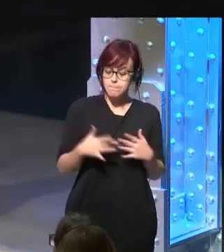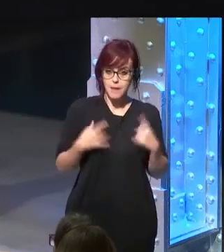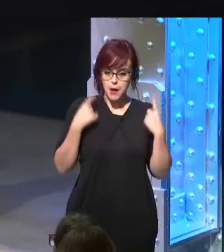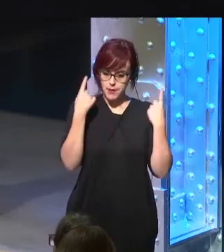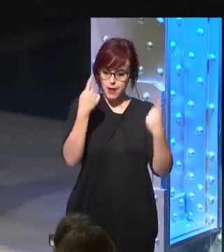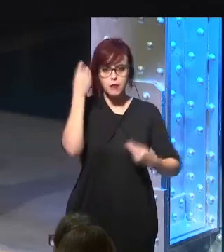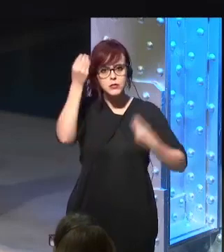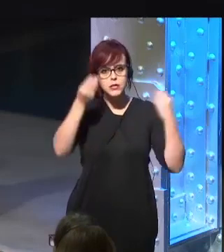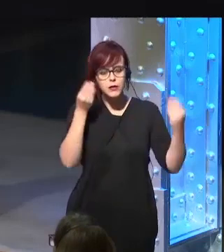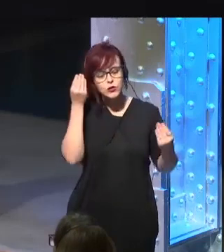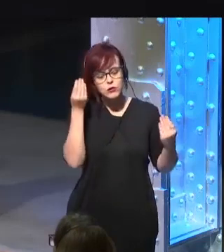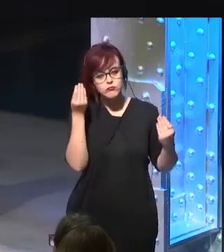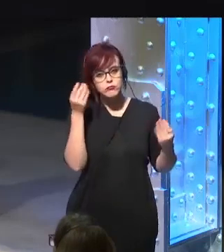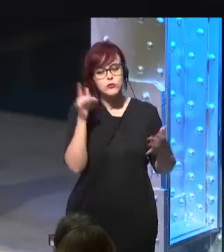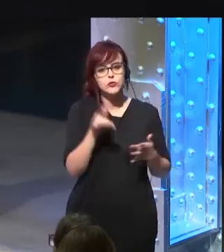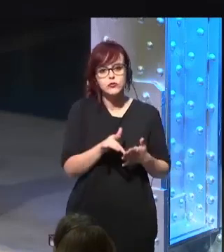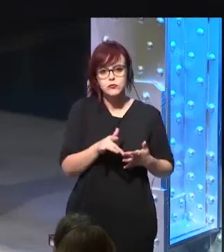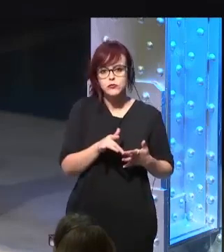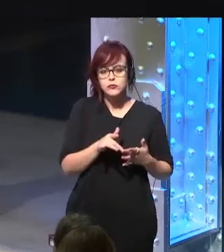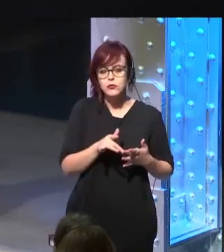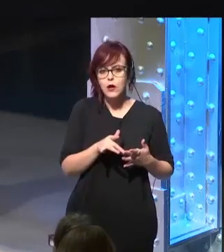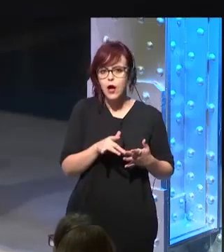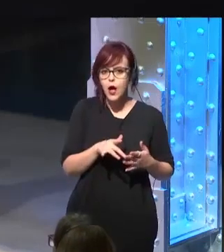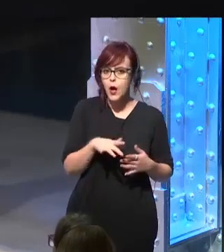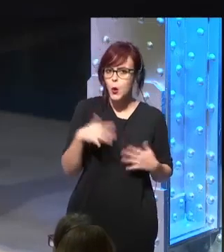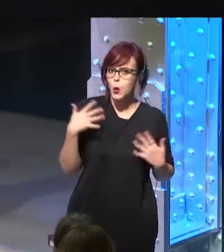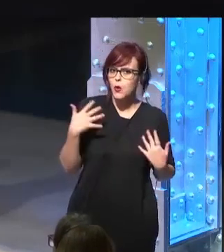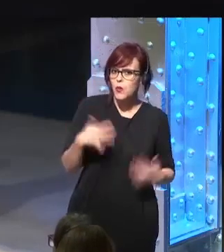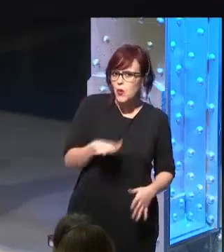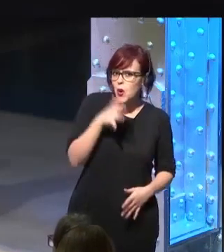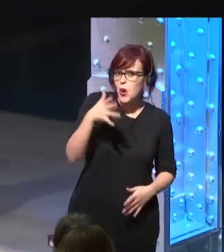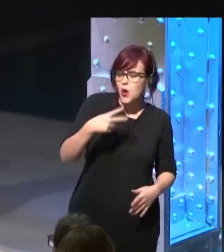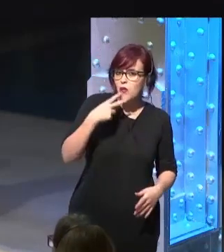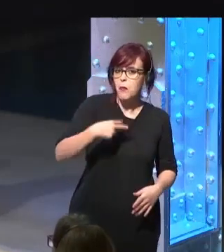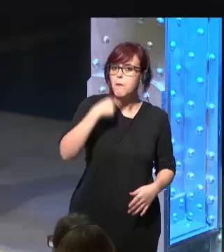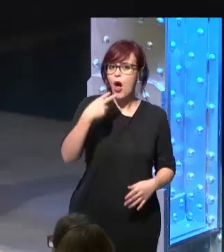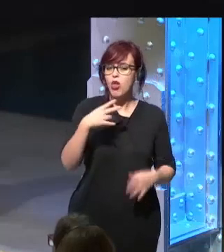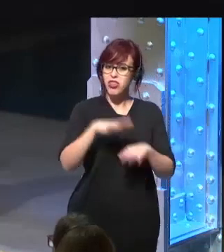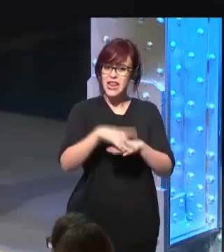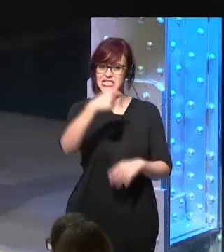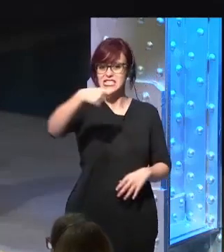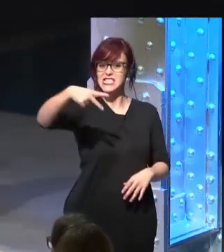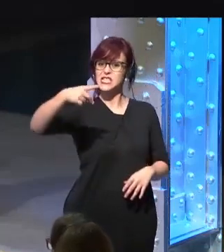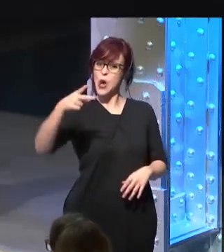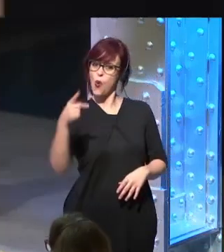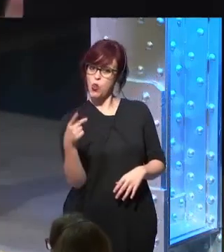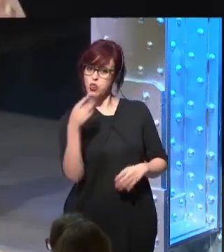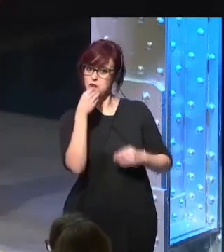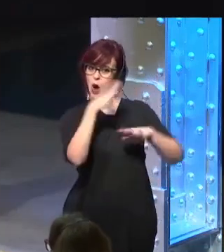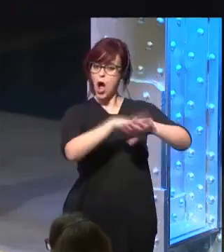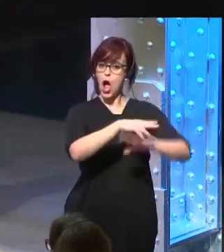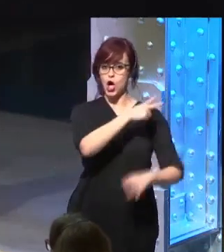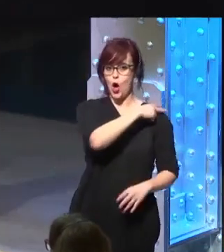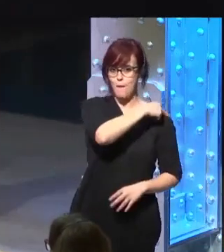primer pensamiento fue ¿por qué está hablando la sobrecargo en nombre del capitán o